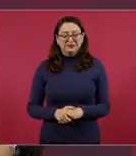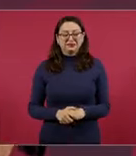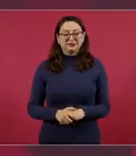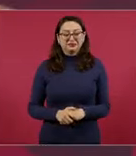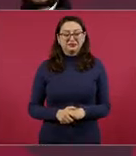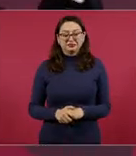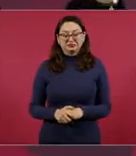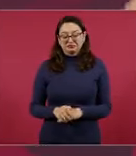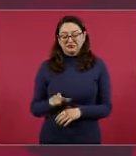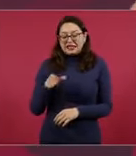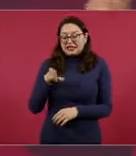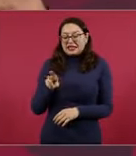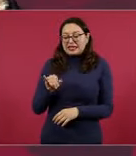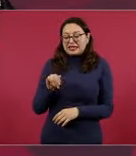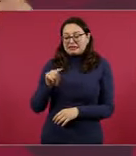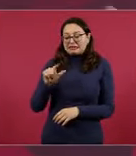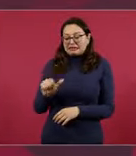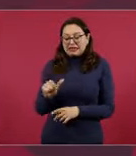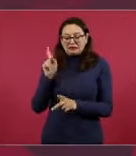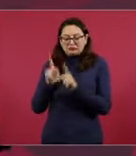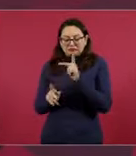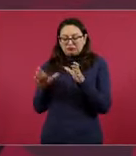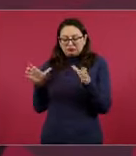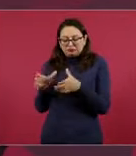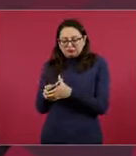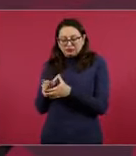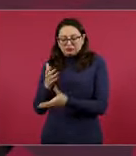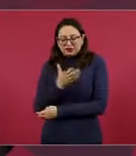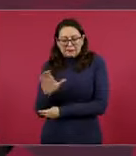Es una quinta que